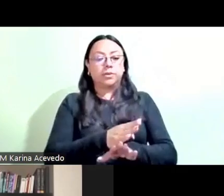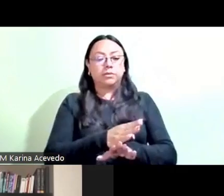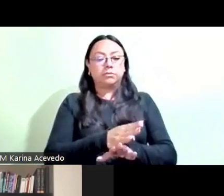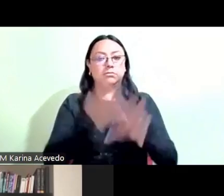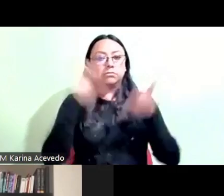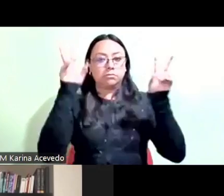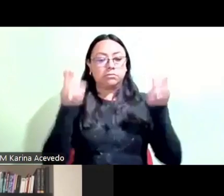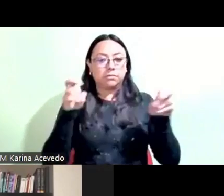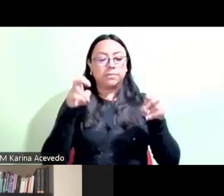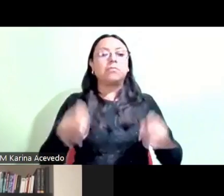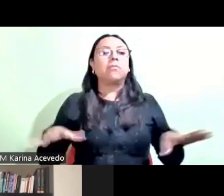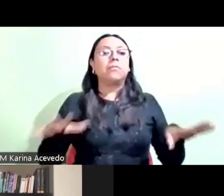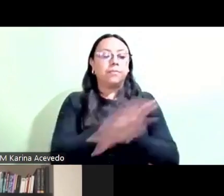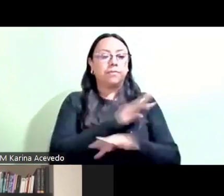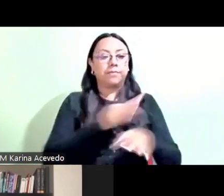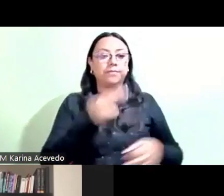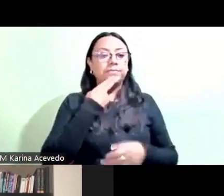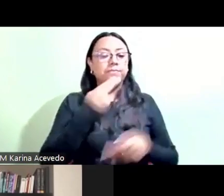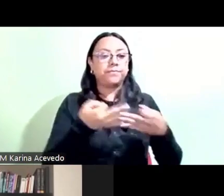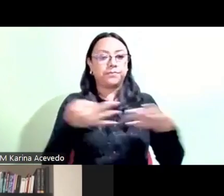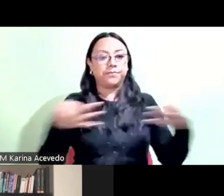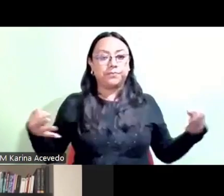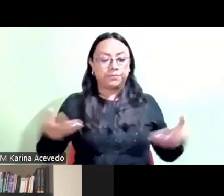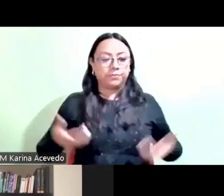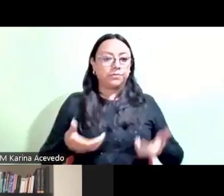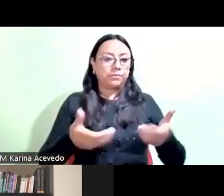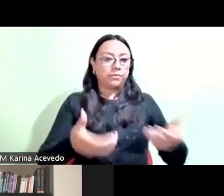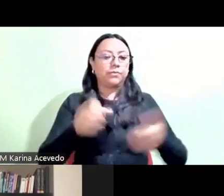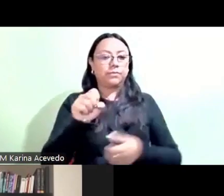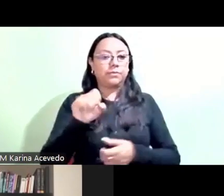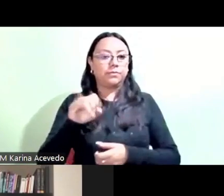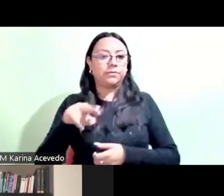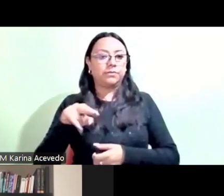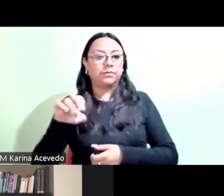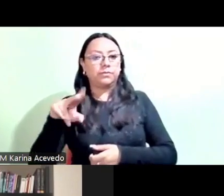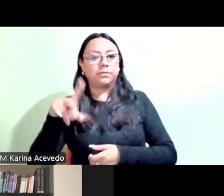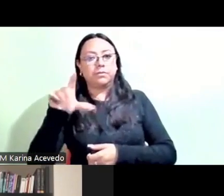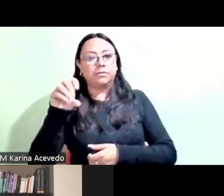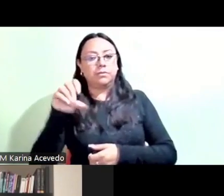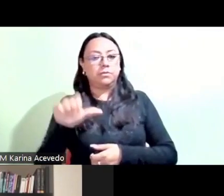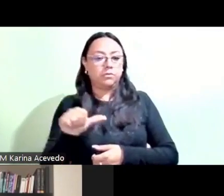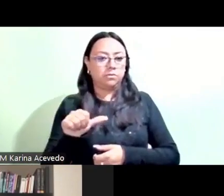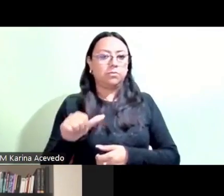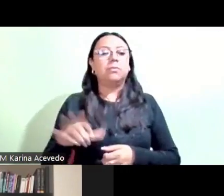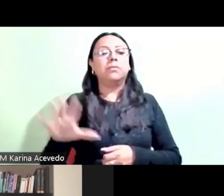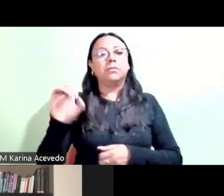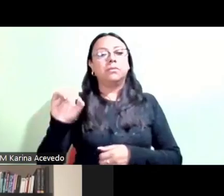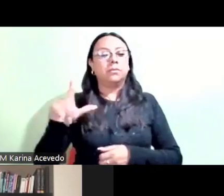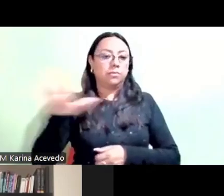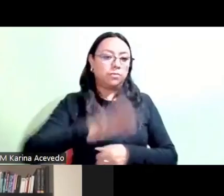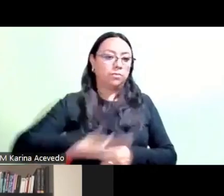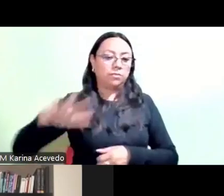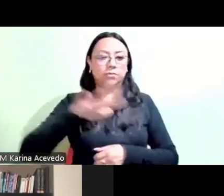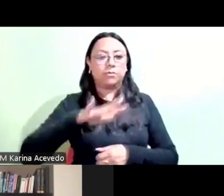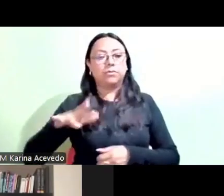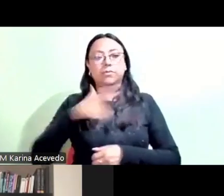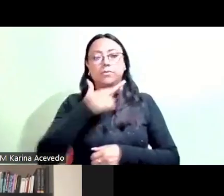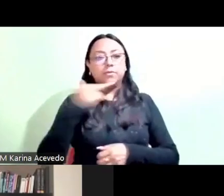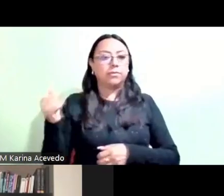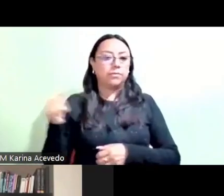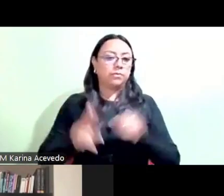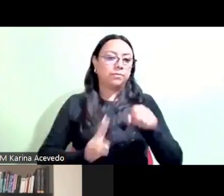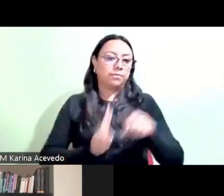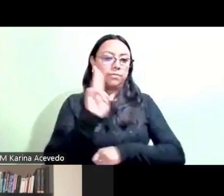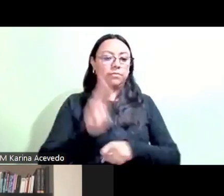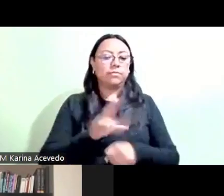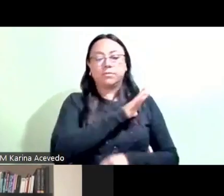del predio ubicado en calle Sinaloa número 43, Colonia Roma Norte, Alcaldía Cuauhtémoc. Al respecto, la iniciativa que se dictamina tiene